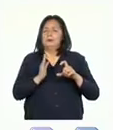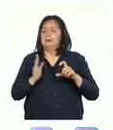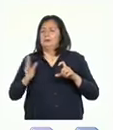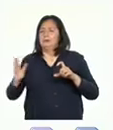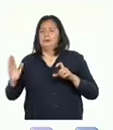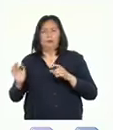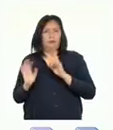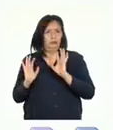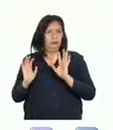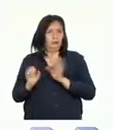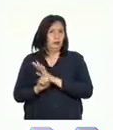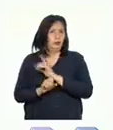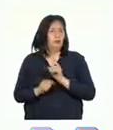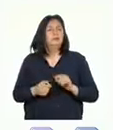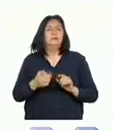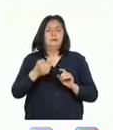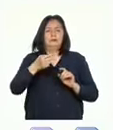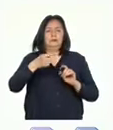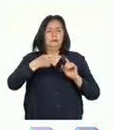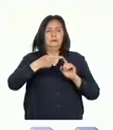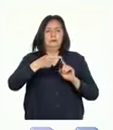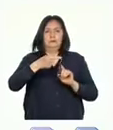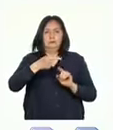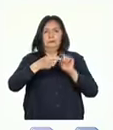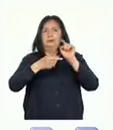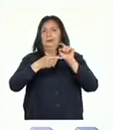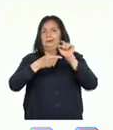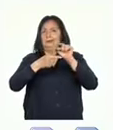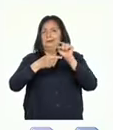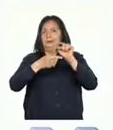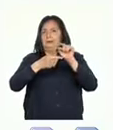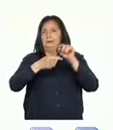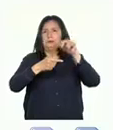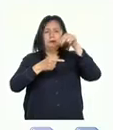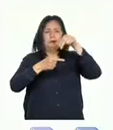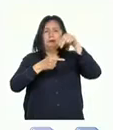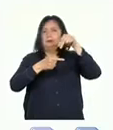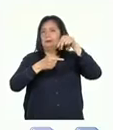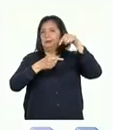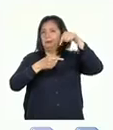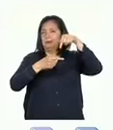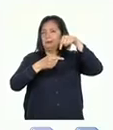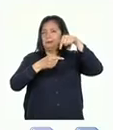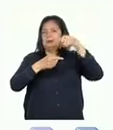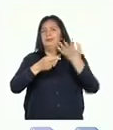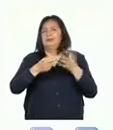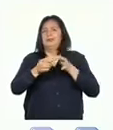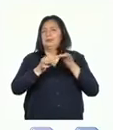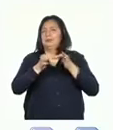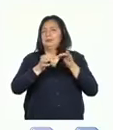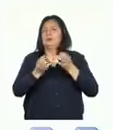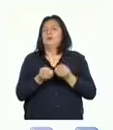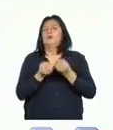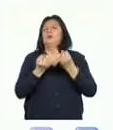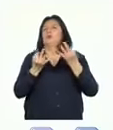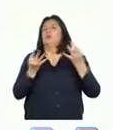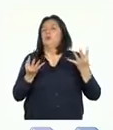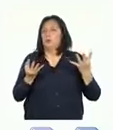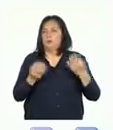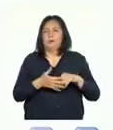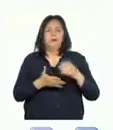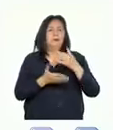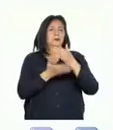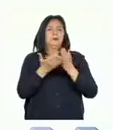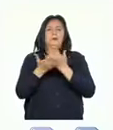que se divide un total. El número de arriba, es decir, el numerador, indica la cantidad de